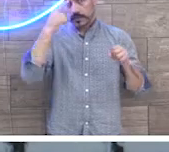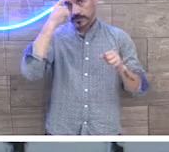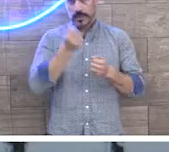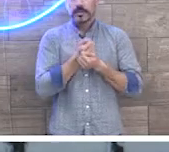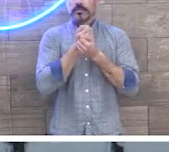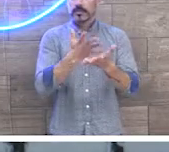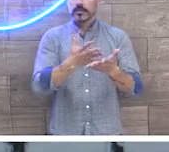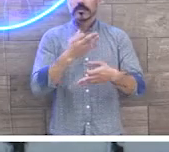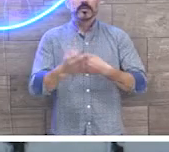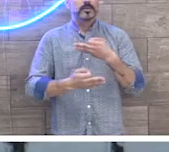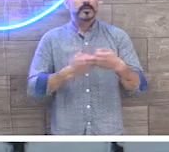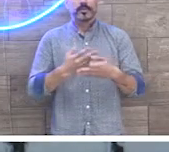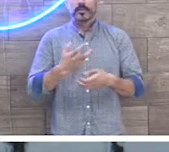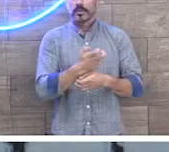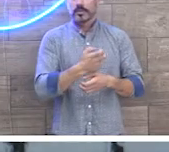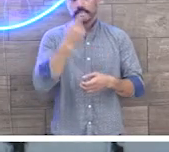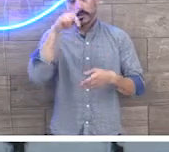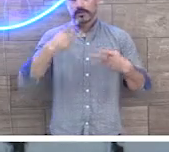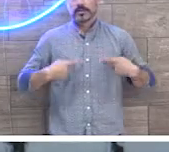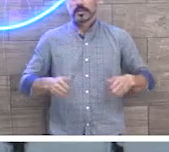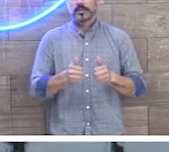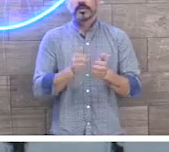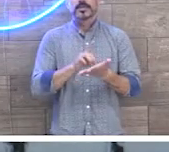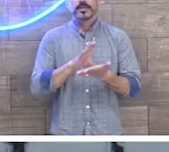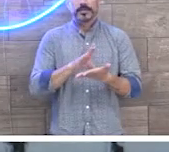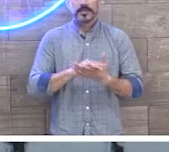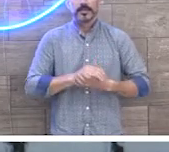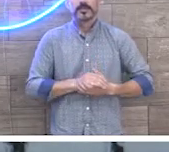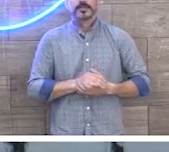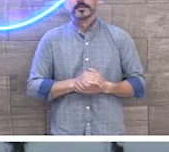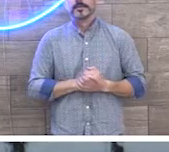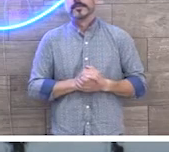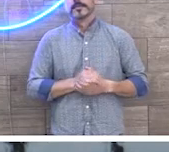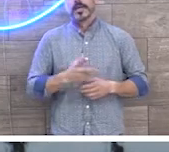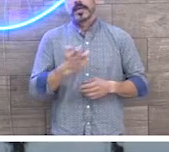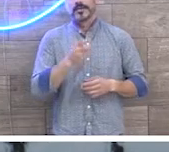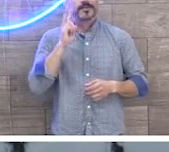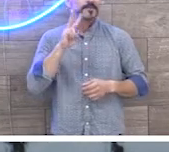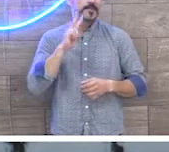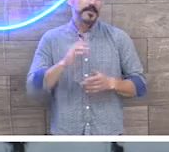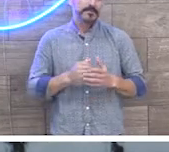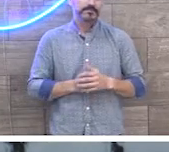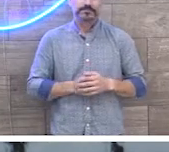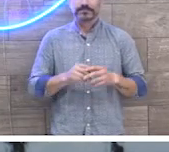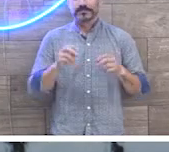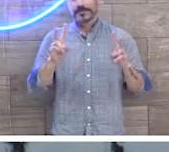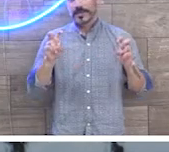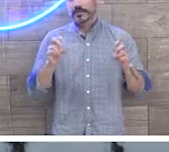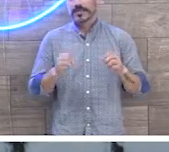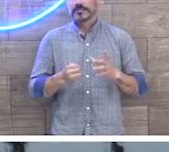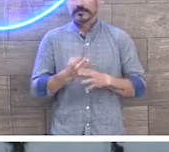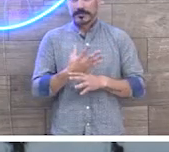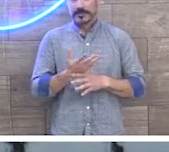gama de inclusión de personas con discapacidad. Esta fue una probadita, un arranque del tema y de lo que van a